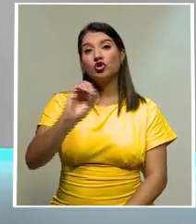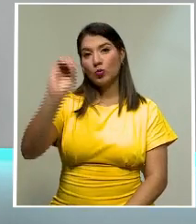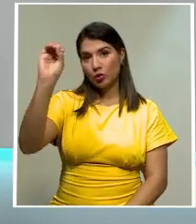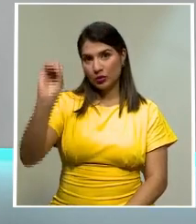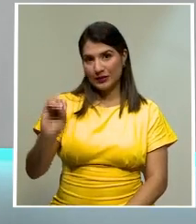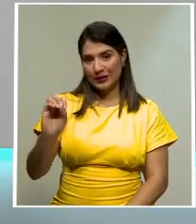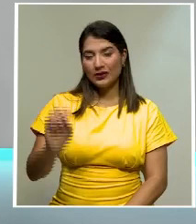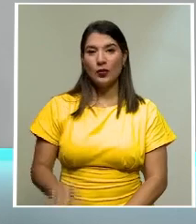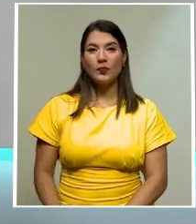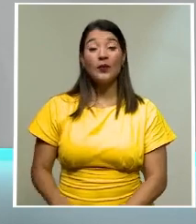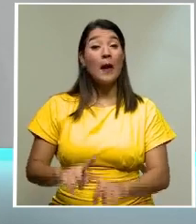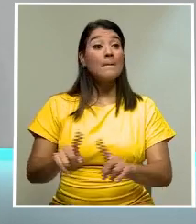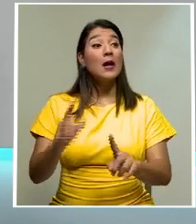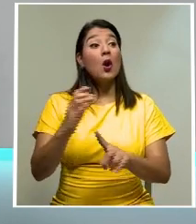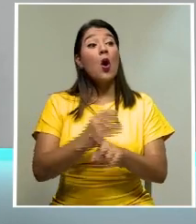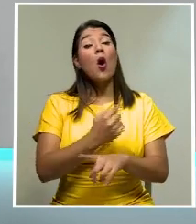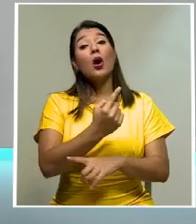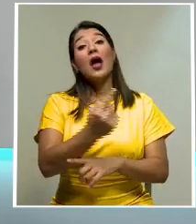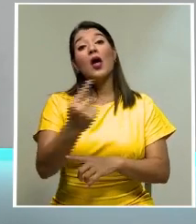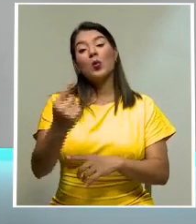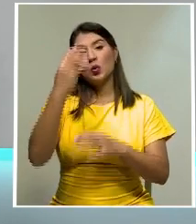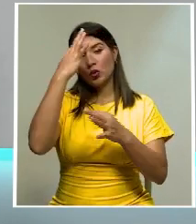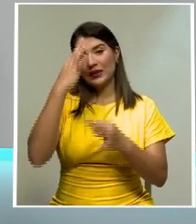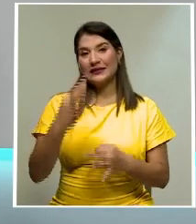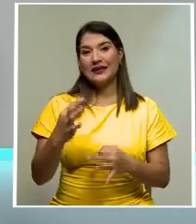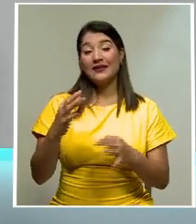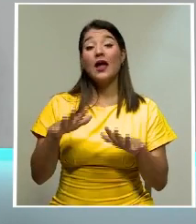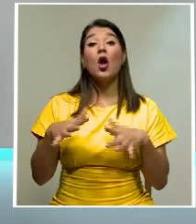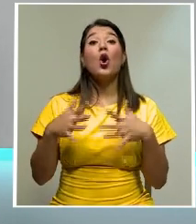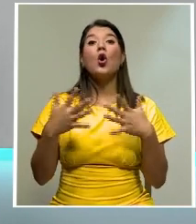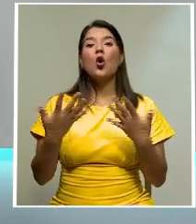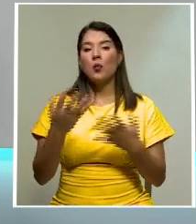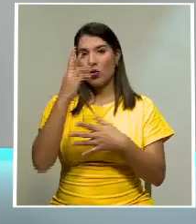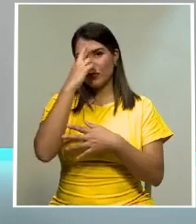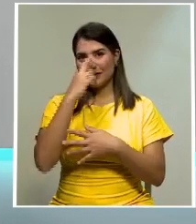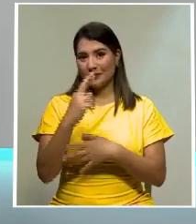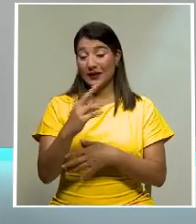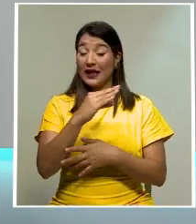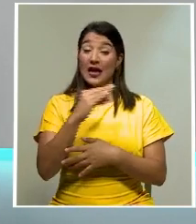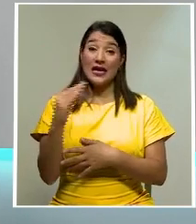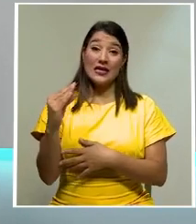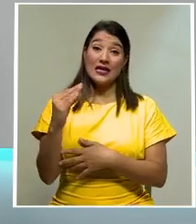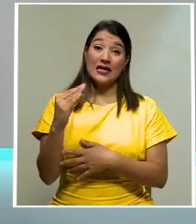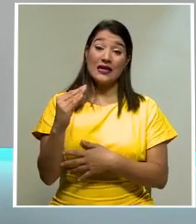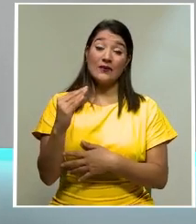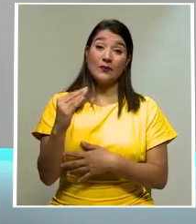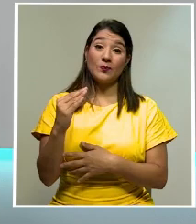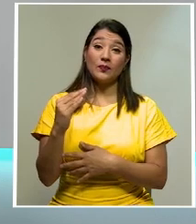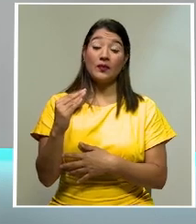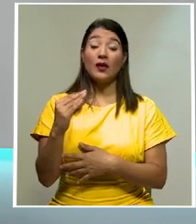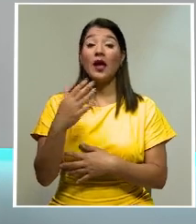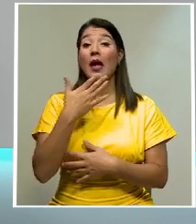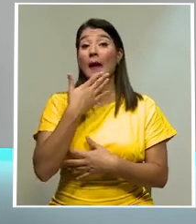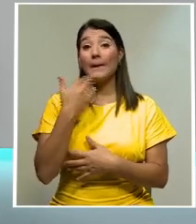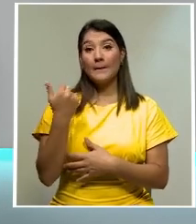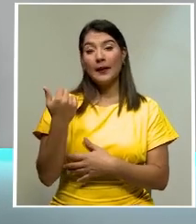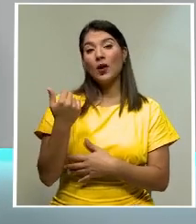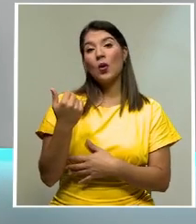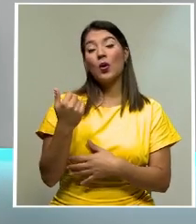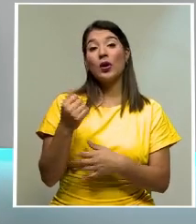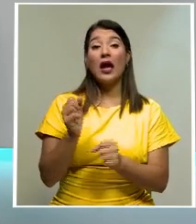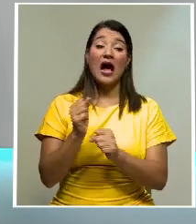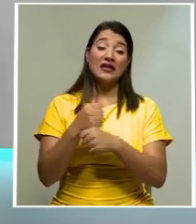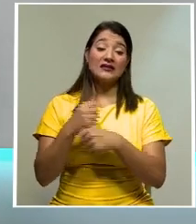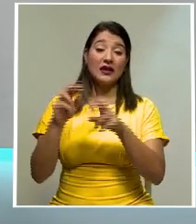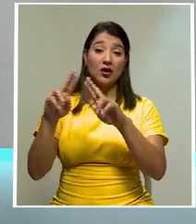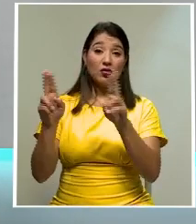las personas, pero cada quien decidirá realmente cómo acata estas medidas, y lo ideal, o que esa medida pues es buena también, de hacerlo virtual, así